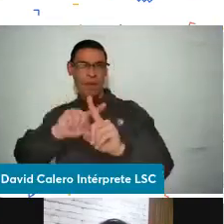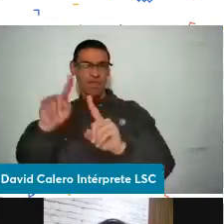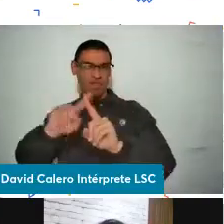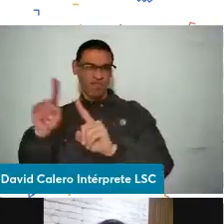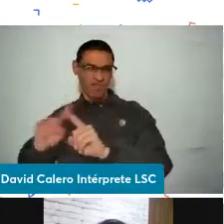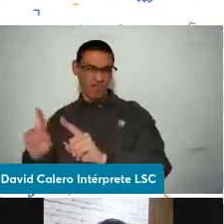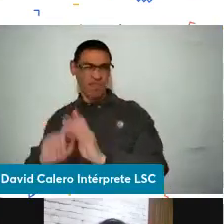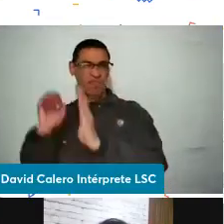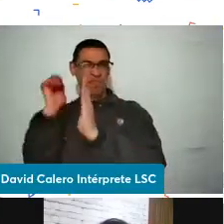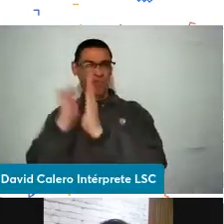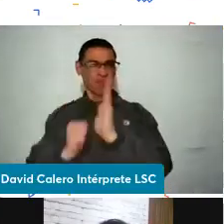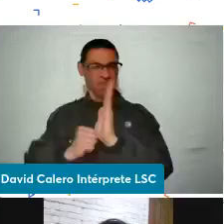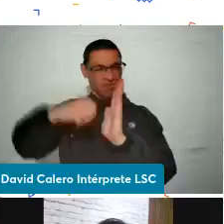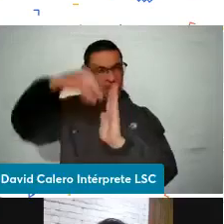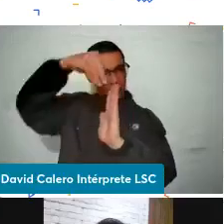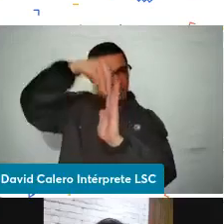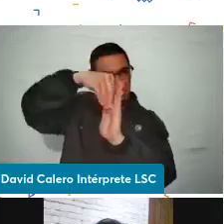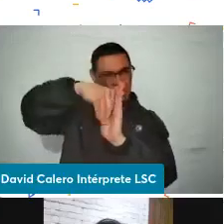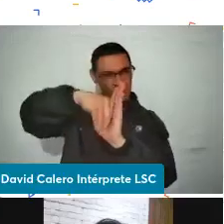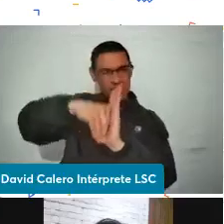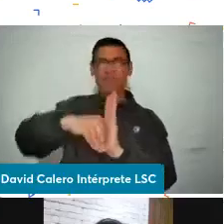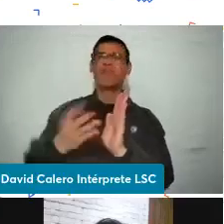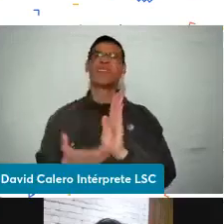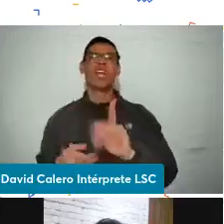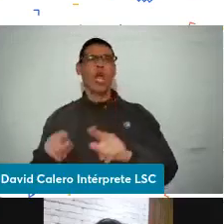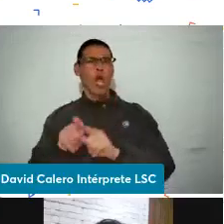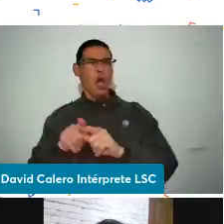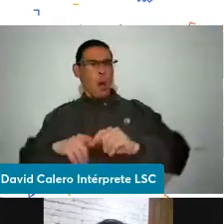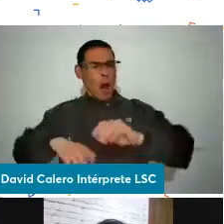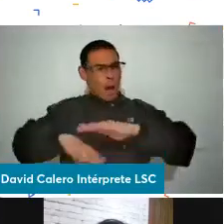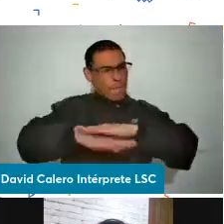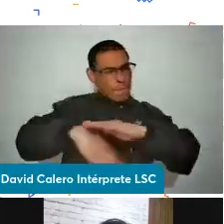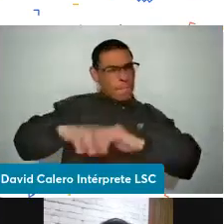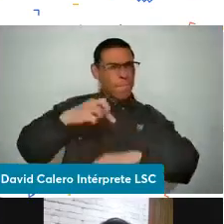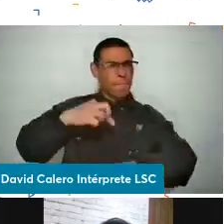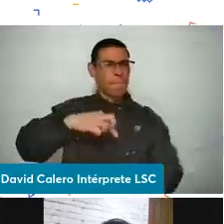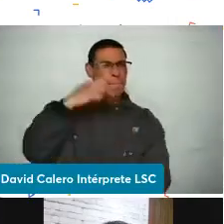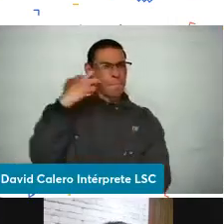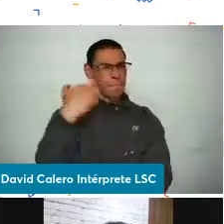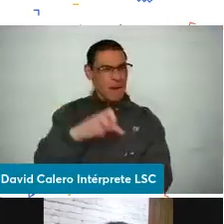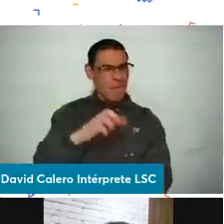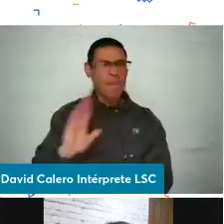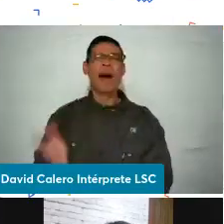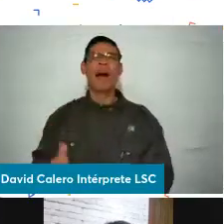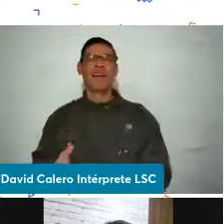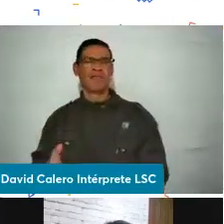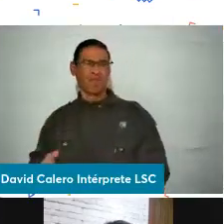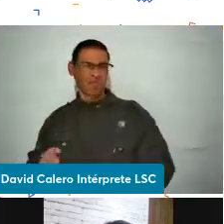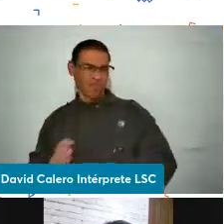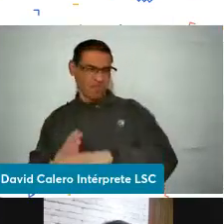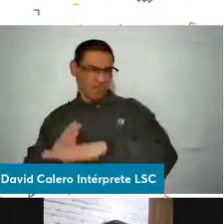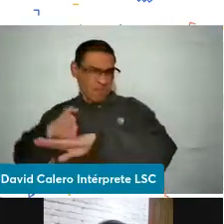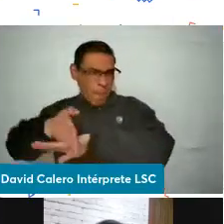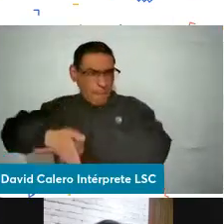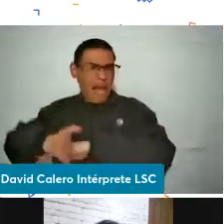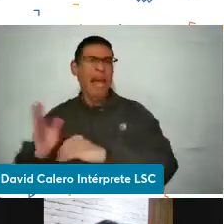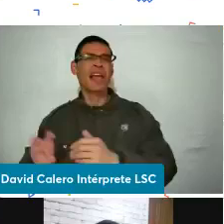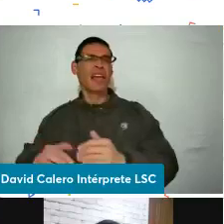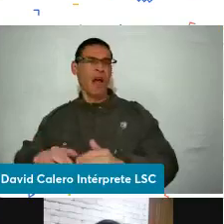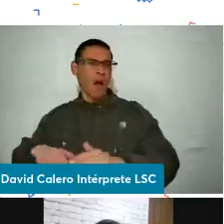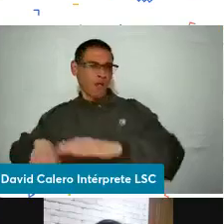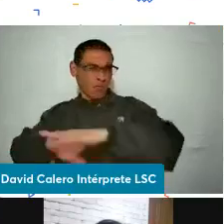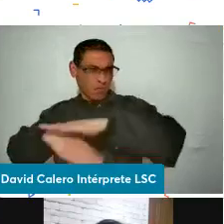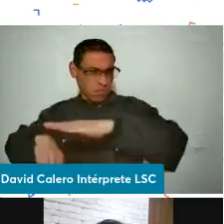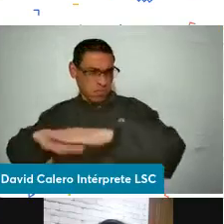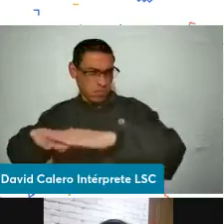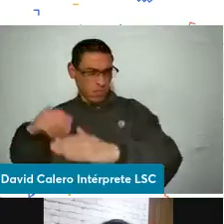asignaturas, ya sea del nivel básica, primaria, básica, secundaria o media. En este caso,